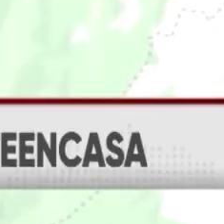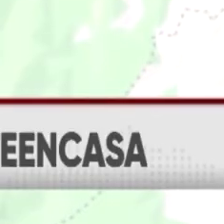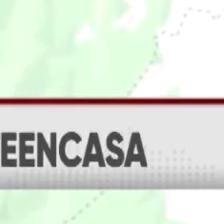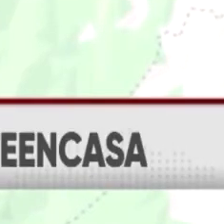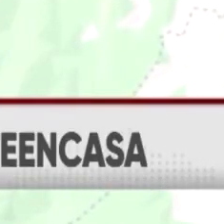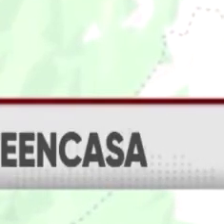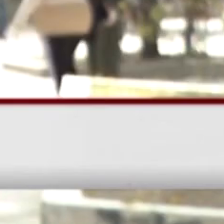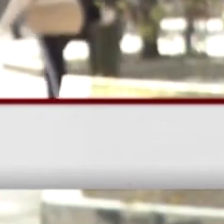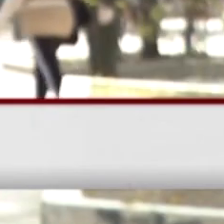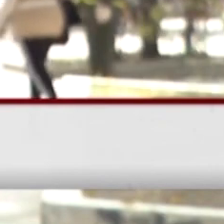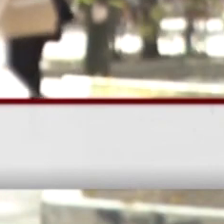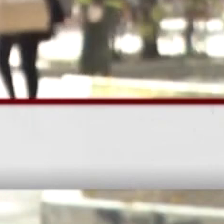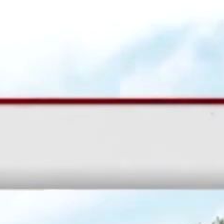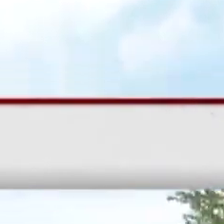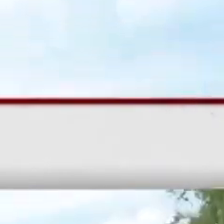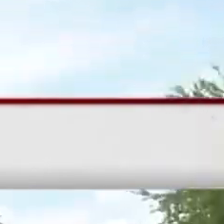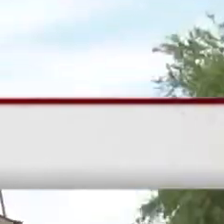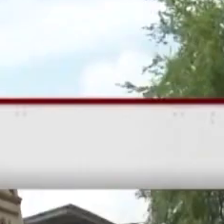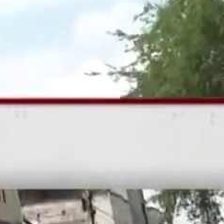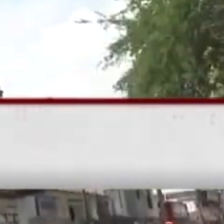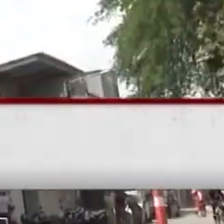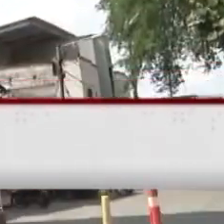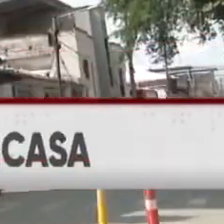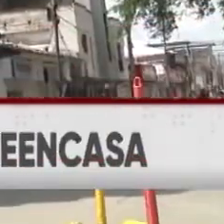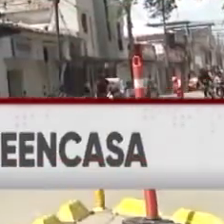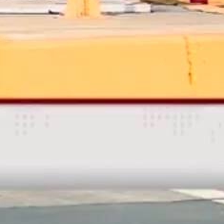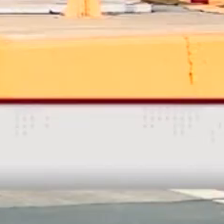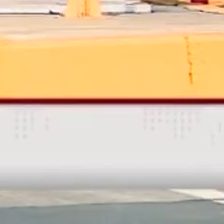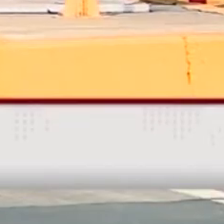Una contingencia se cubre en toda su dimensión.